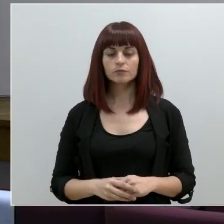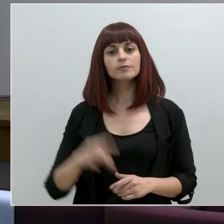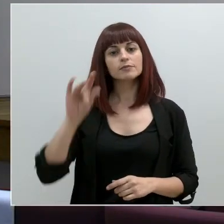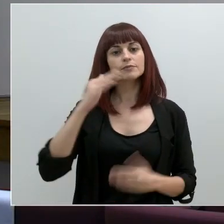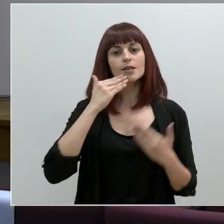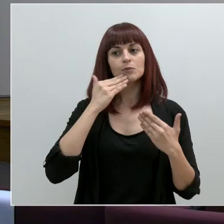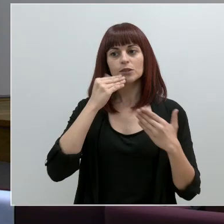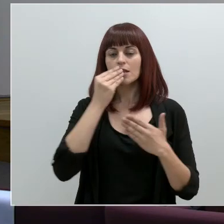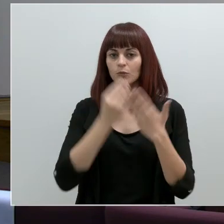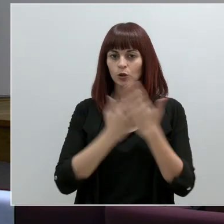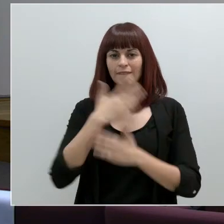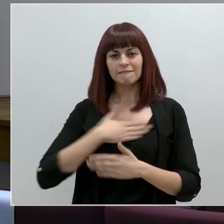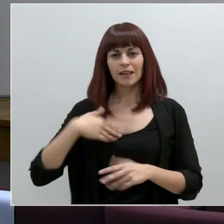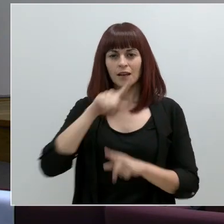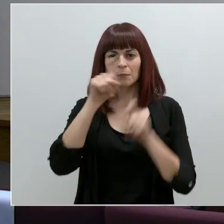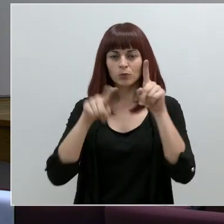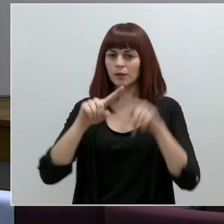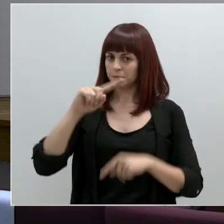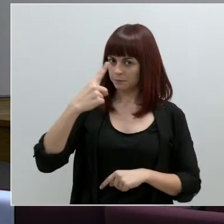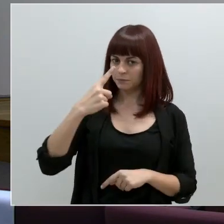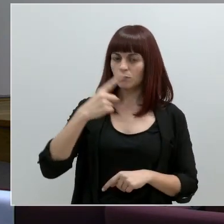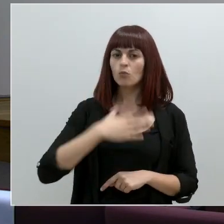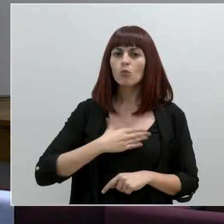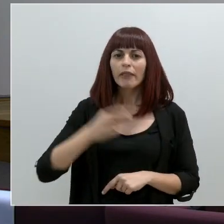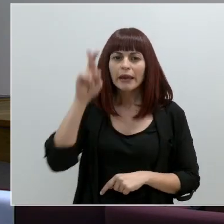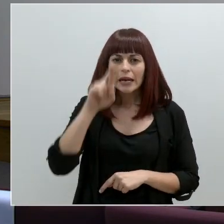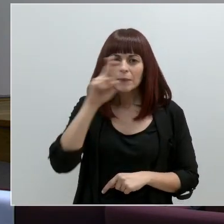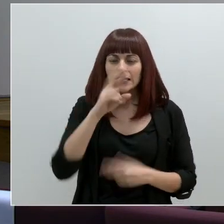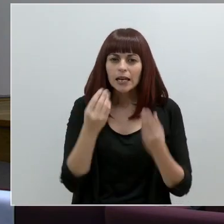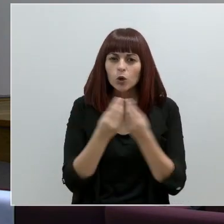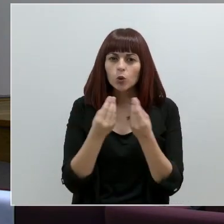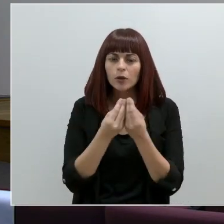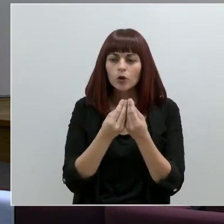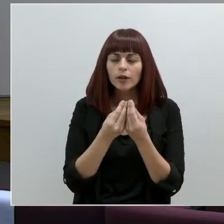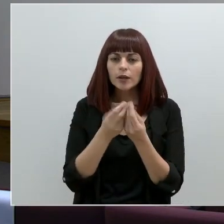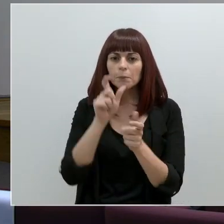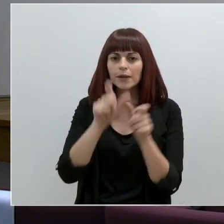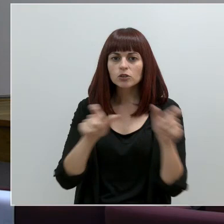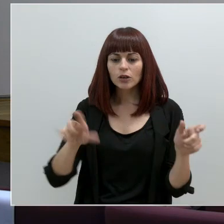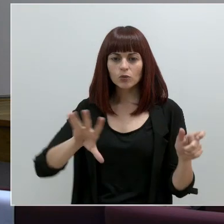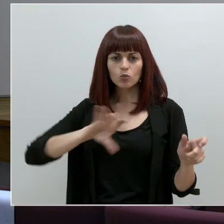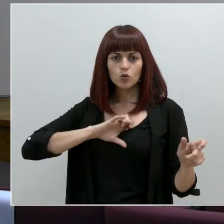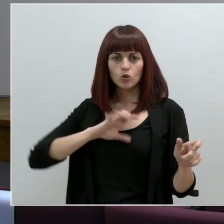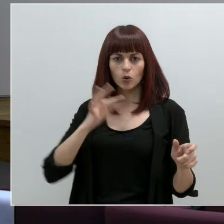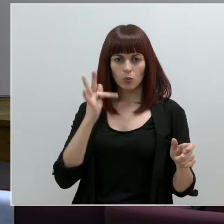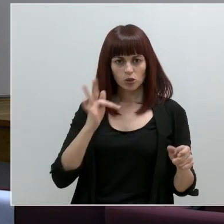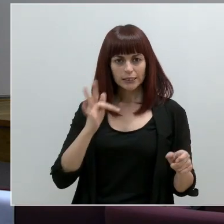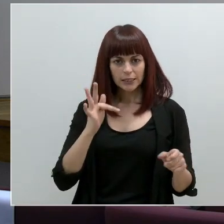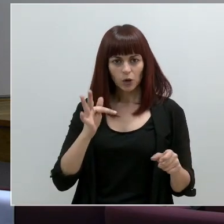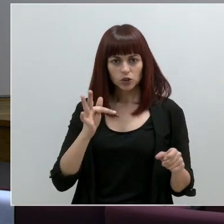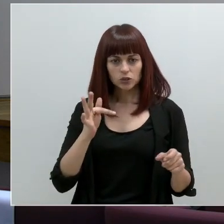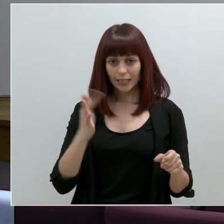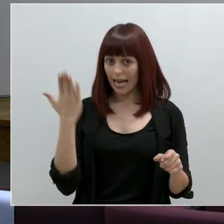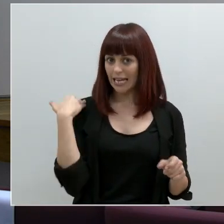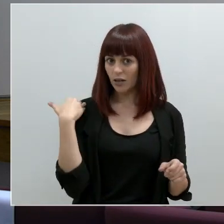Sí, muchas gracias. Buenos días. Yo le quería preguntar, en primer lugar, si puede repetir el número de casos positivos correspondientes